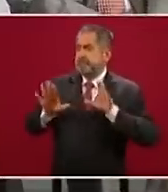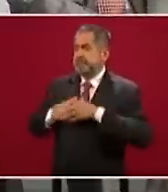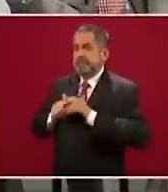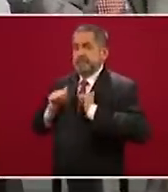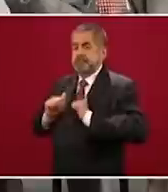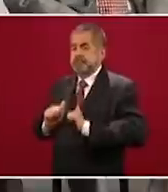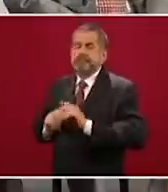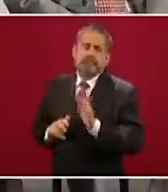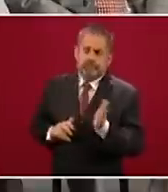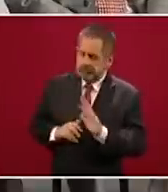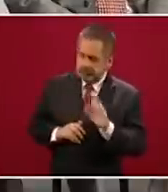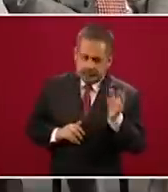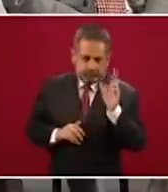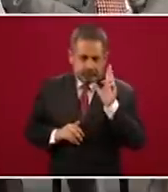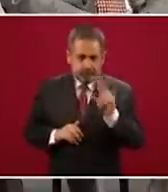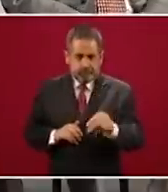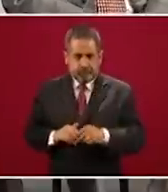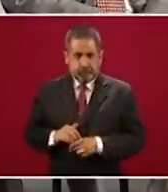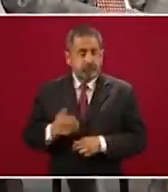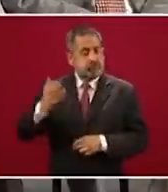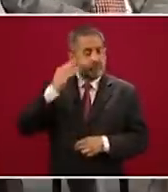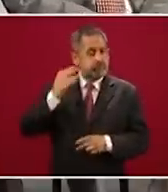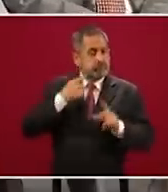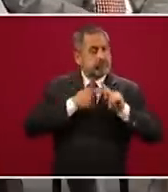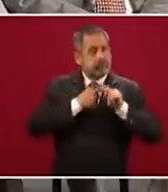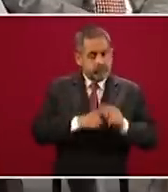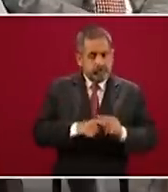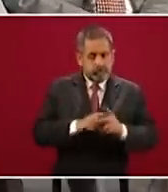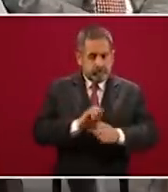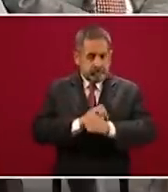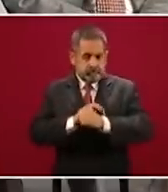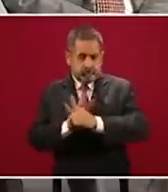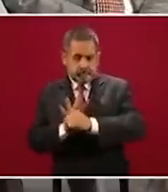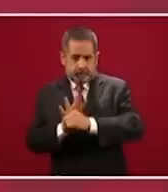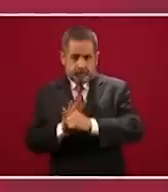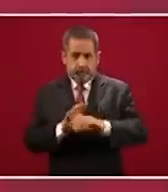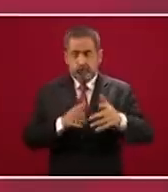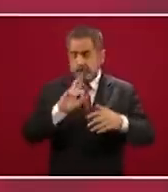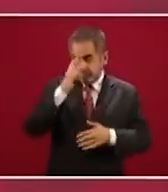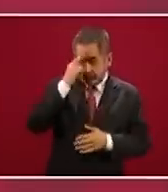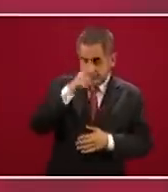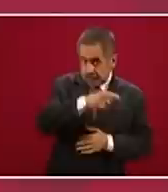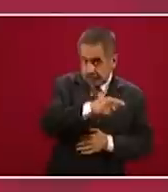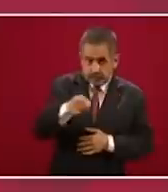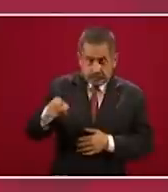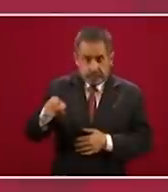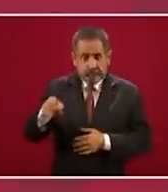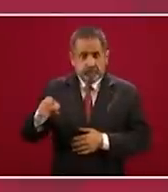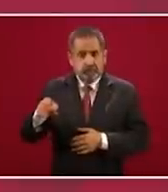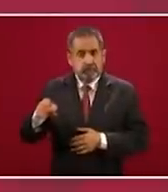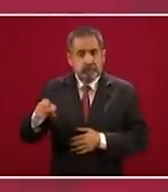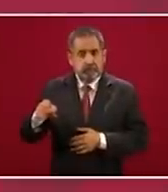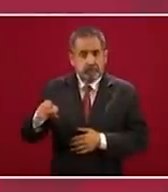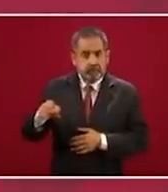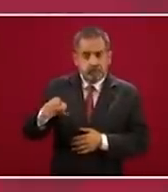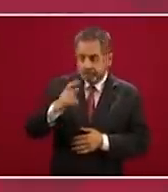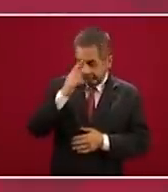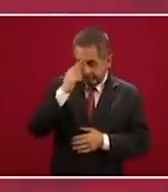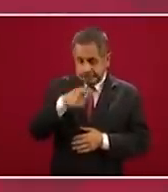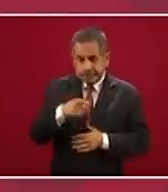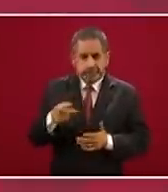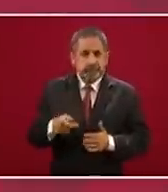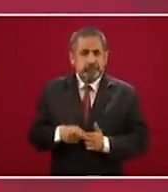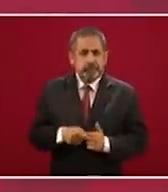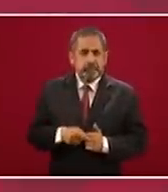Eso no. Cuando empezó lo del coronavirus, acuérdense, ¿sí?,